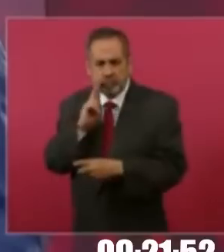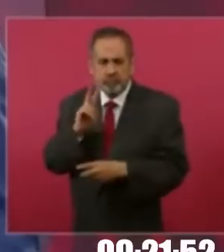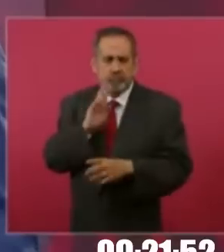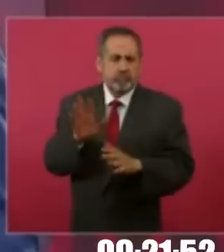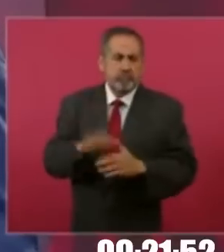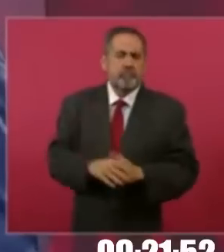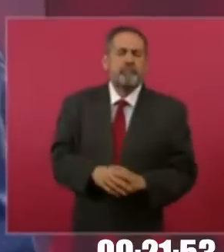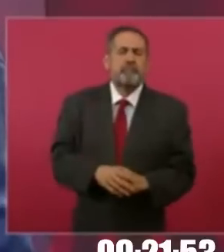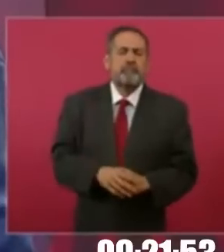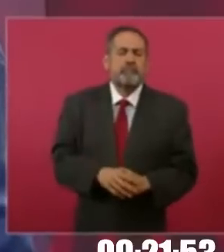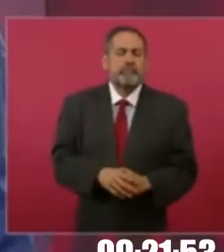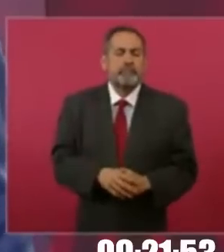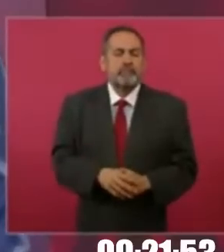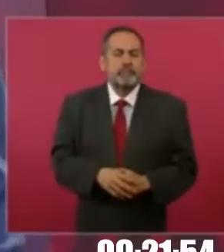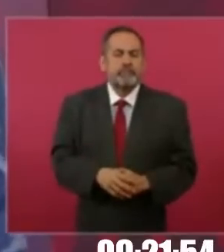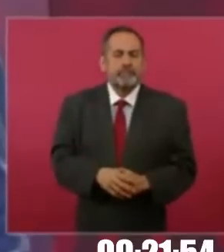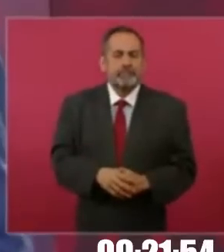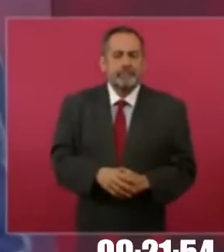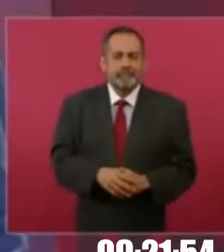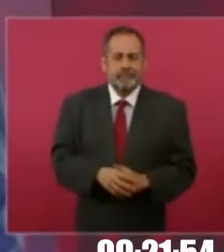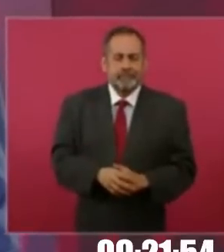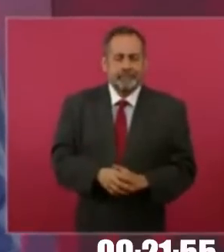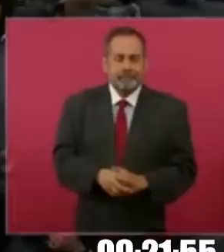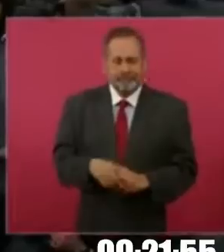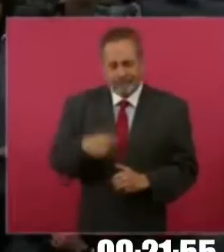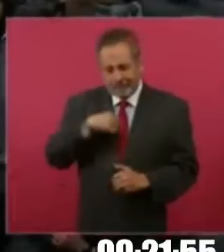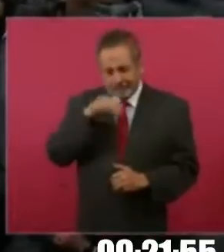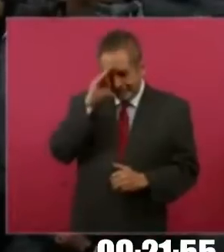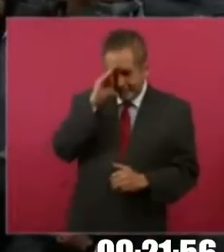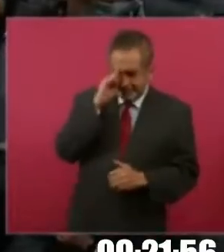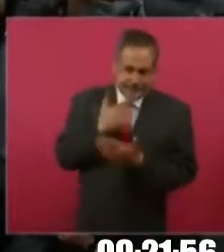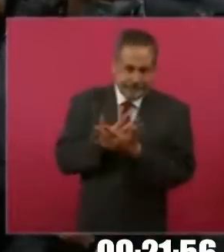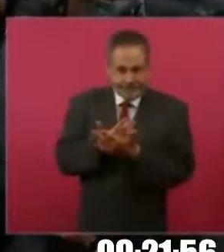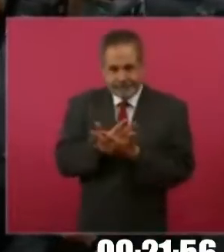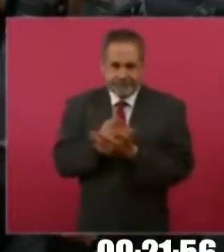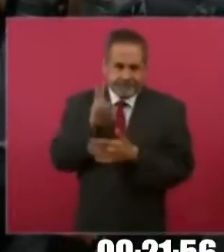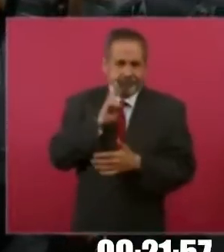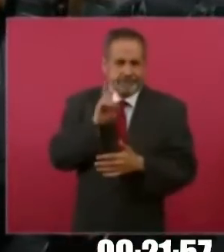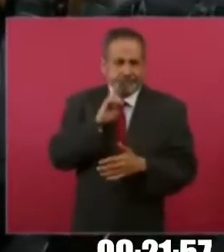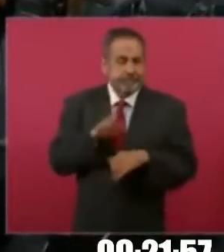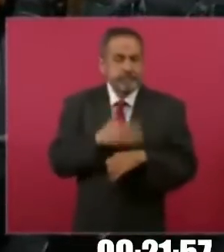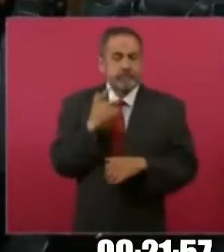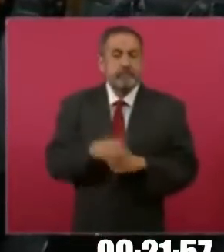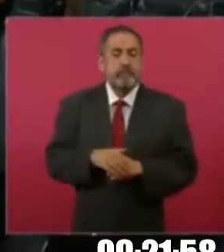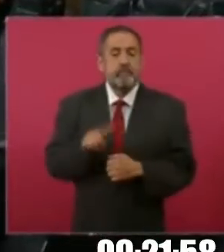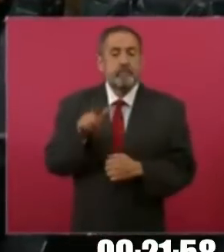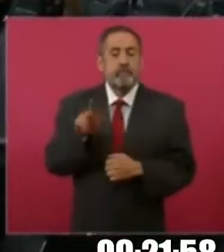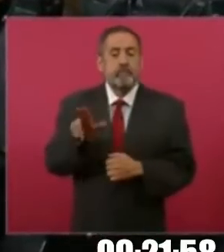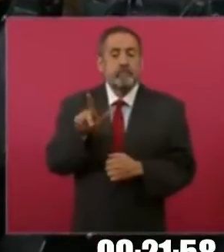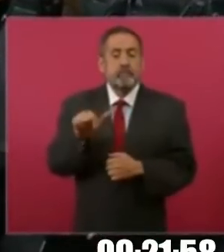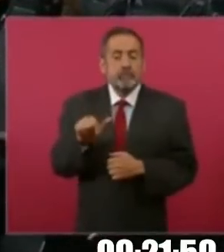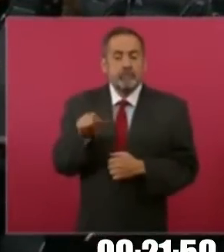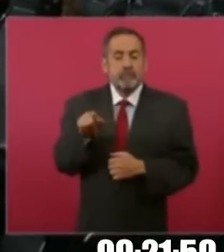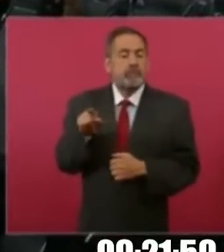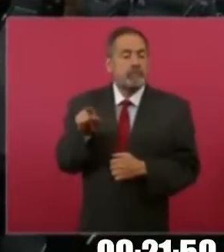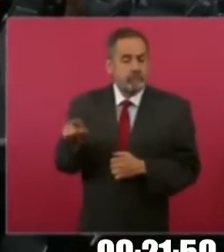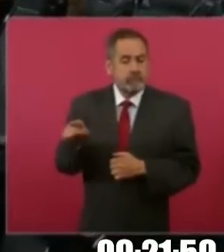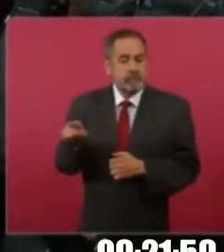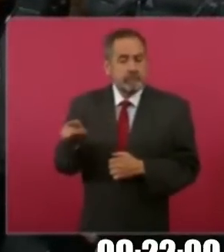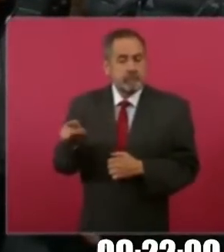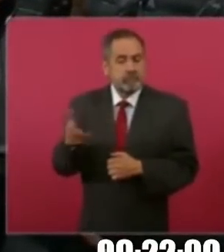y también ahí estoy esperando porque Lula ofreció